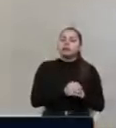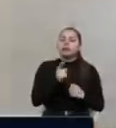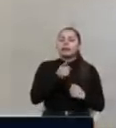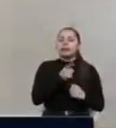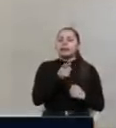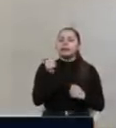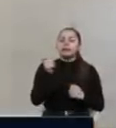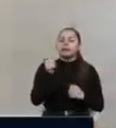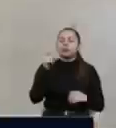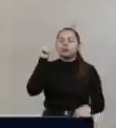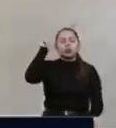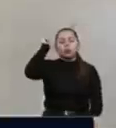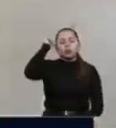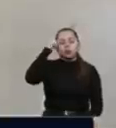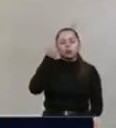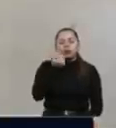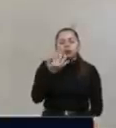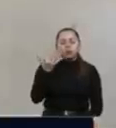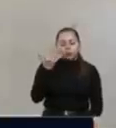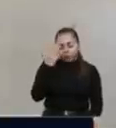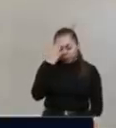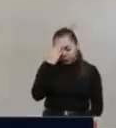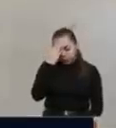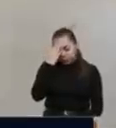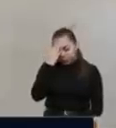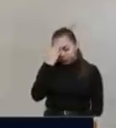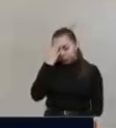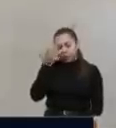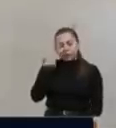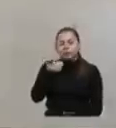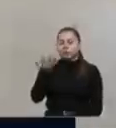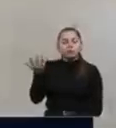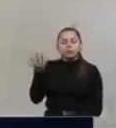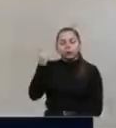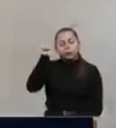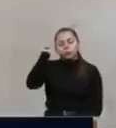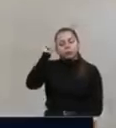100, no recuerdo bien la cifra,